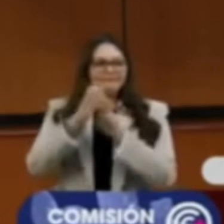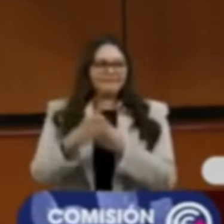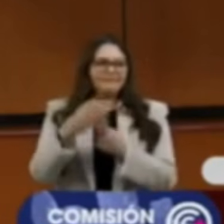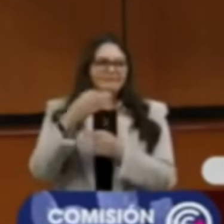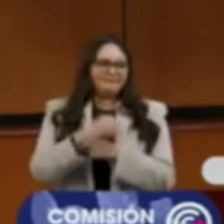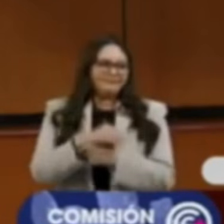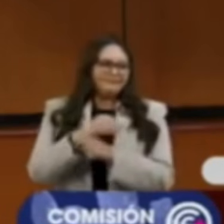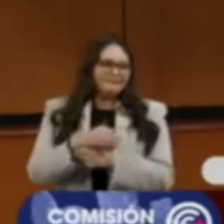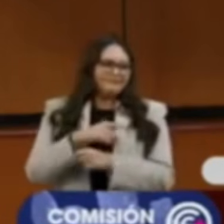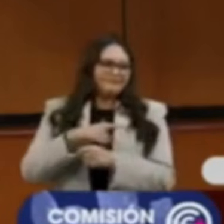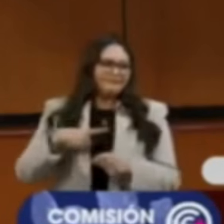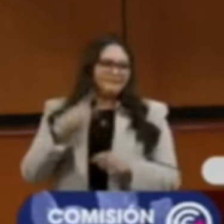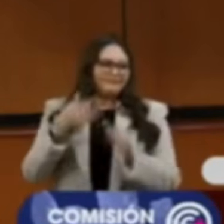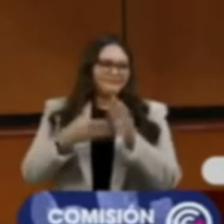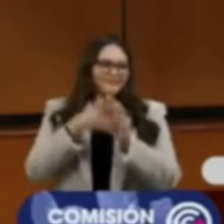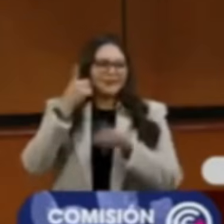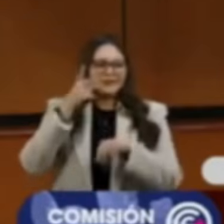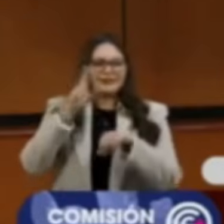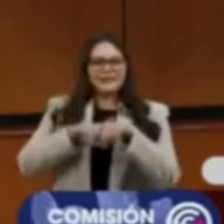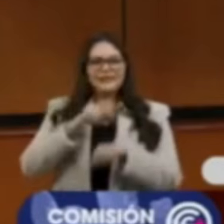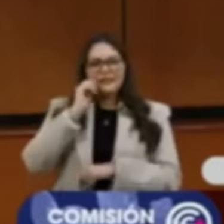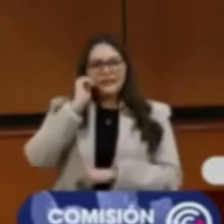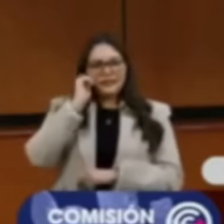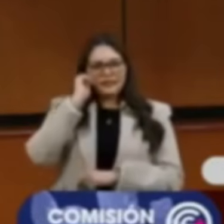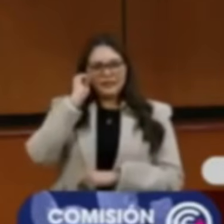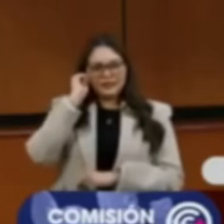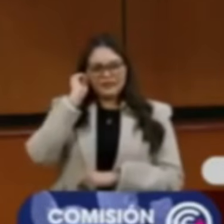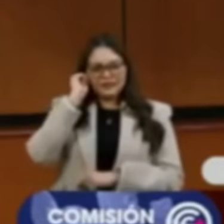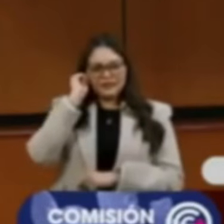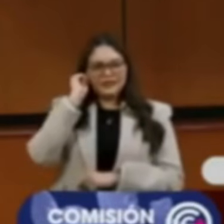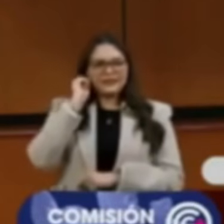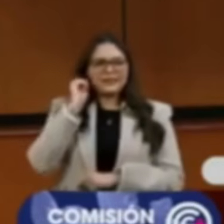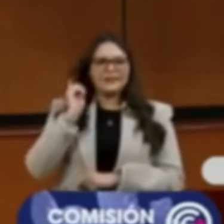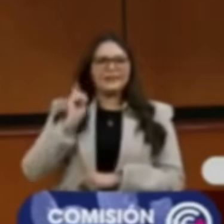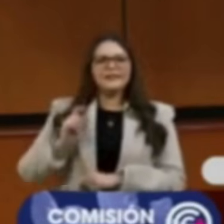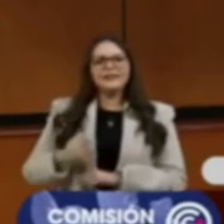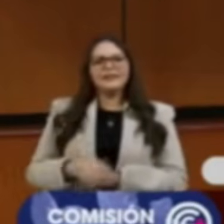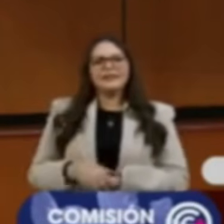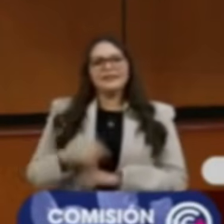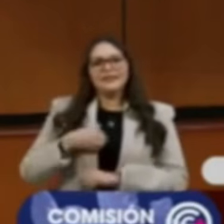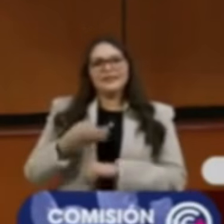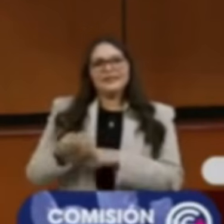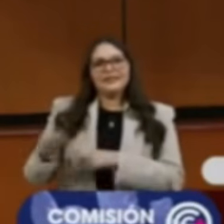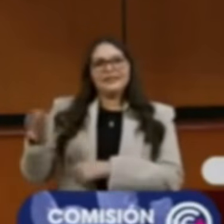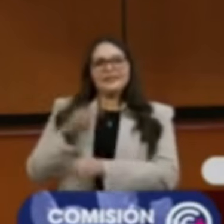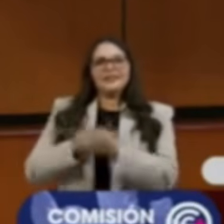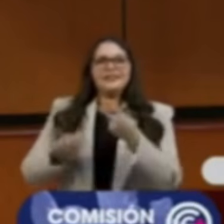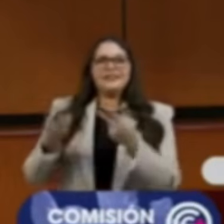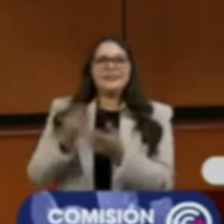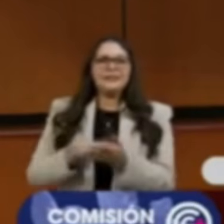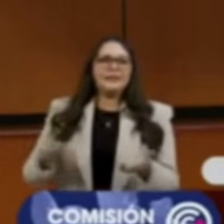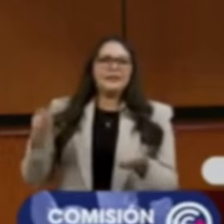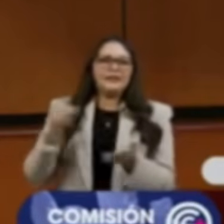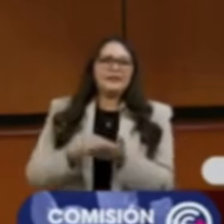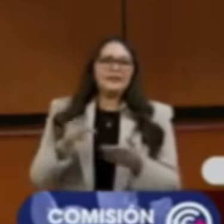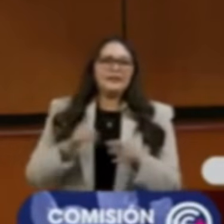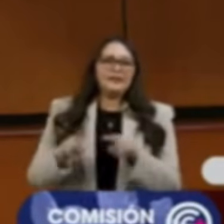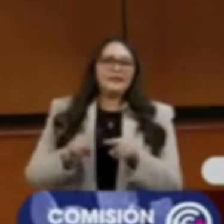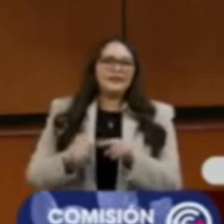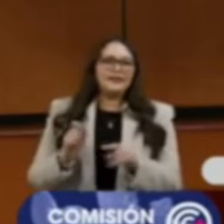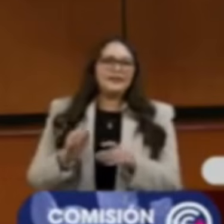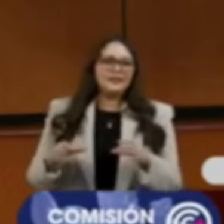Directiva, vengo a esta tribuna a hablar de una historia